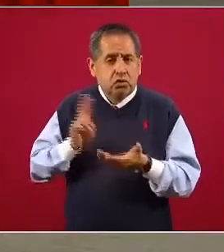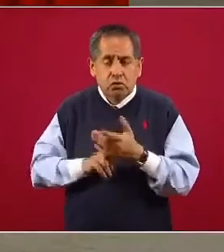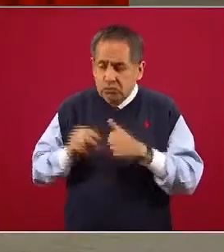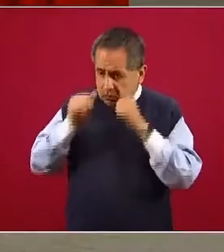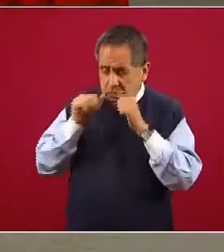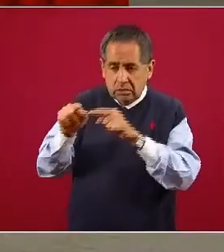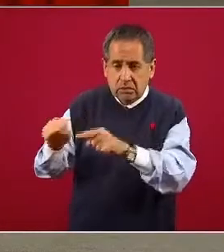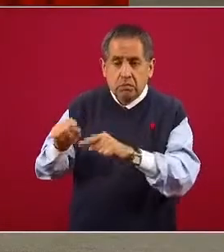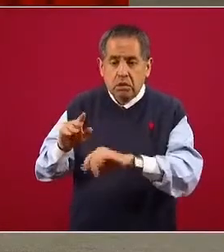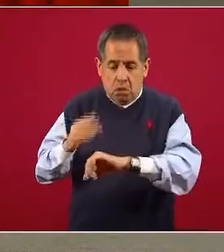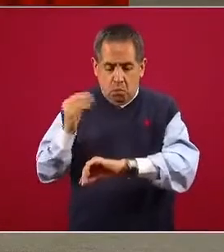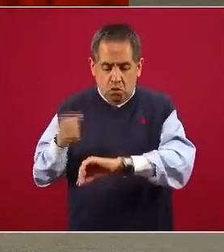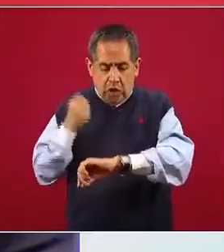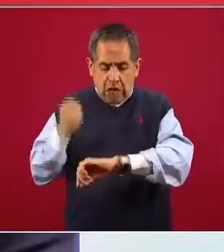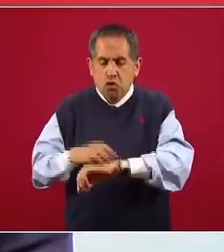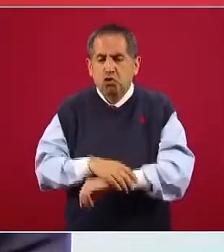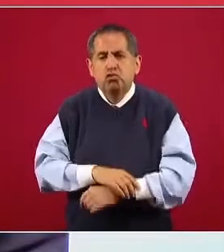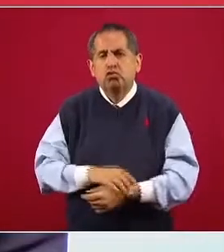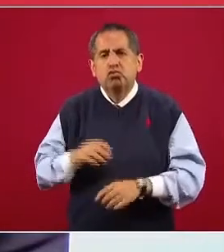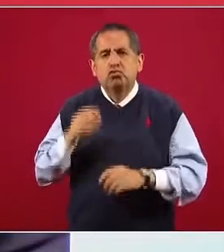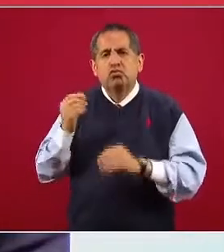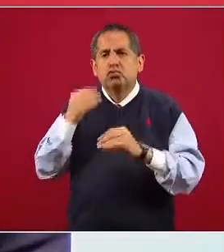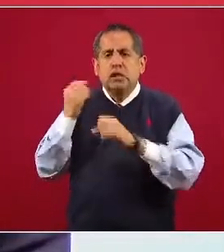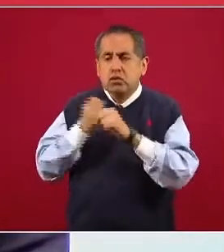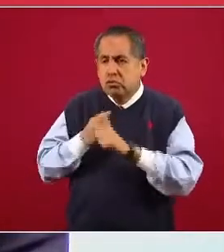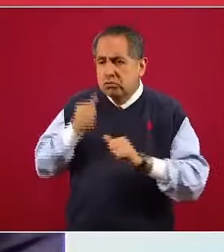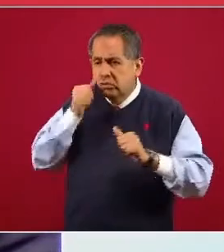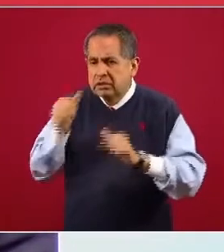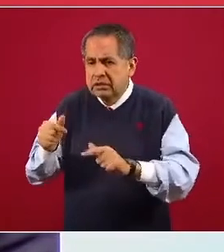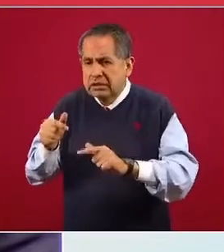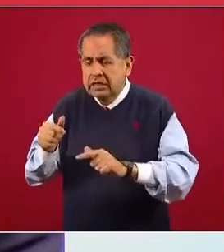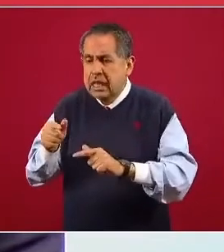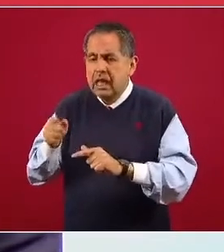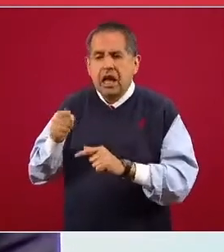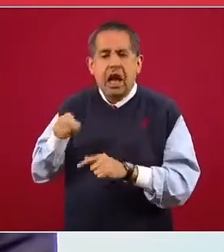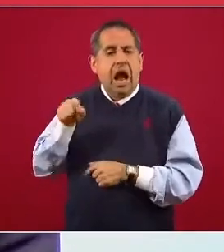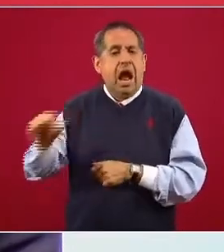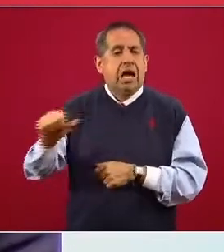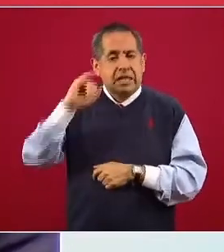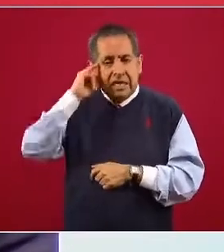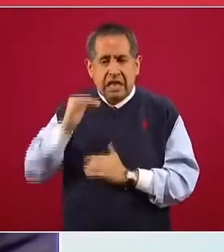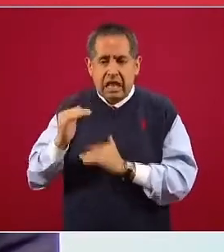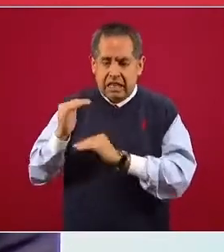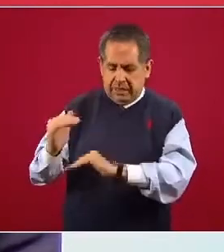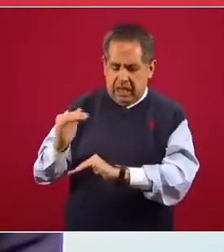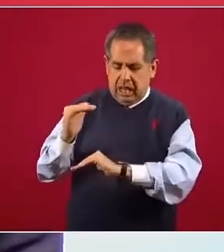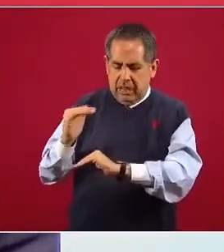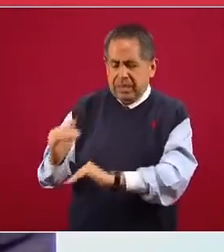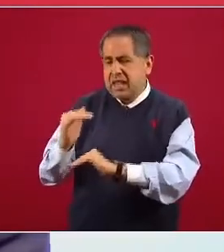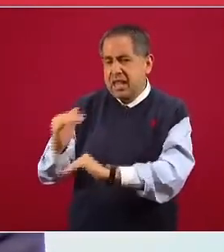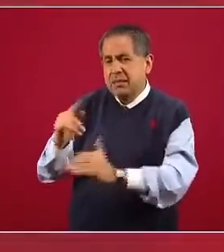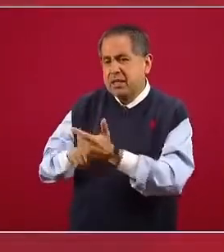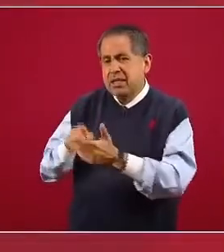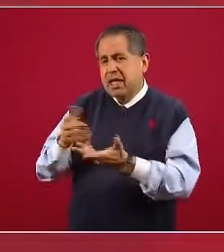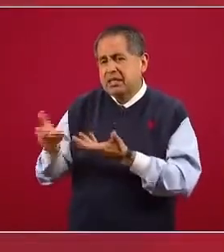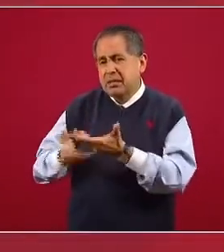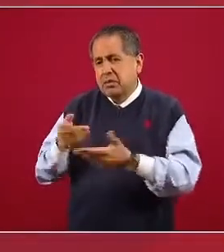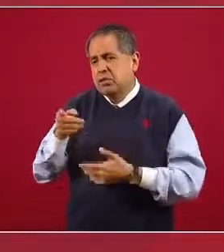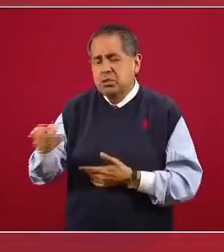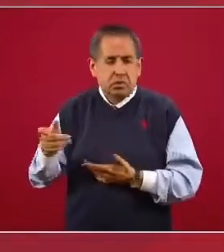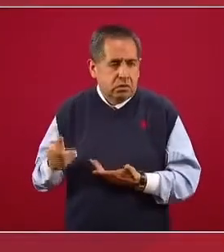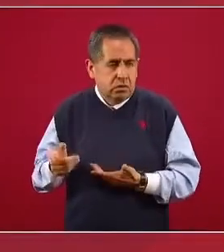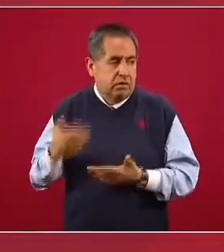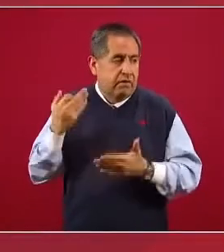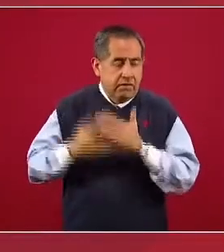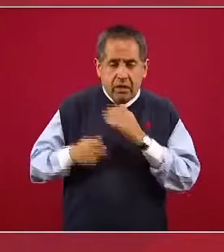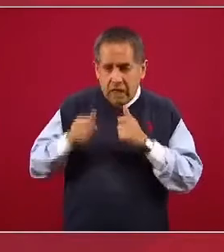porque históricamente han tenido todos estos elementos que les limitan el acceso a los servicios sociales y los servicios